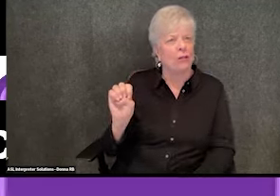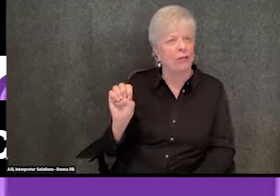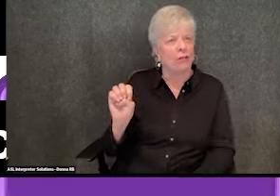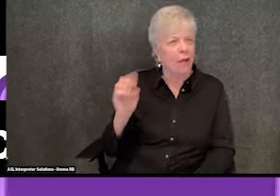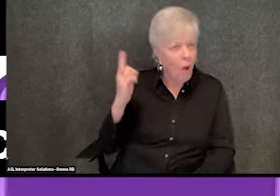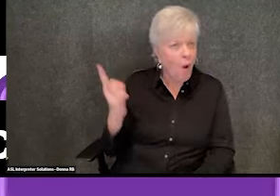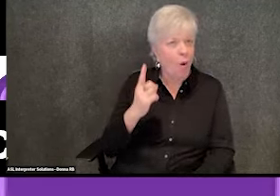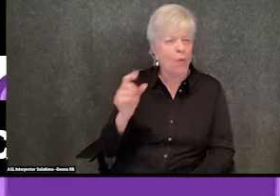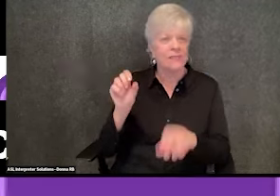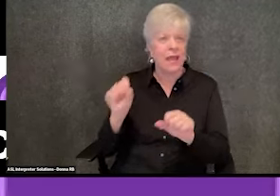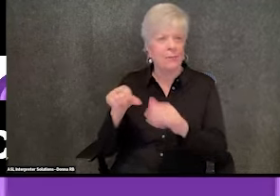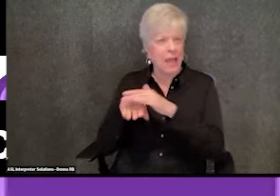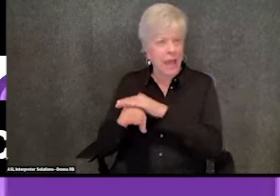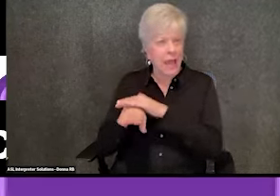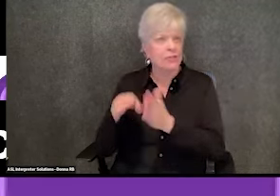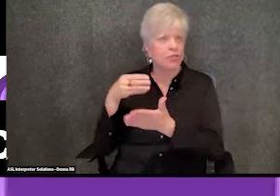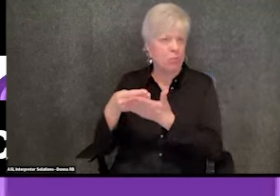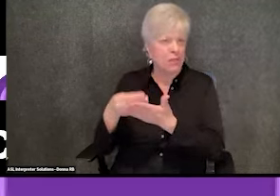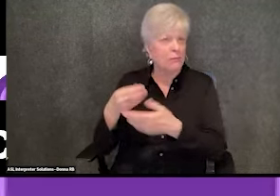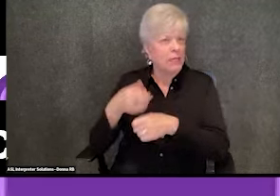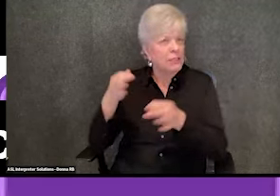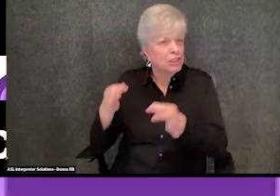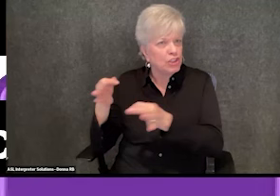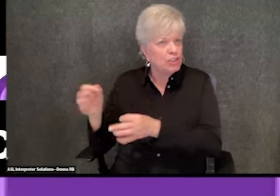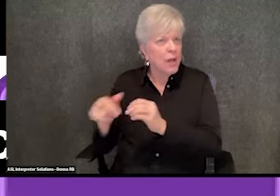También así tiene otra persona que está